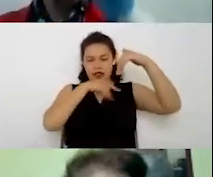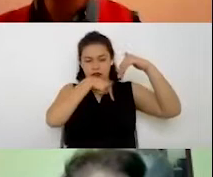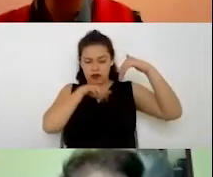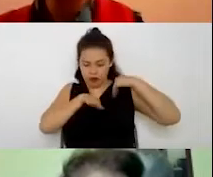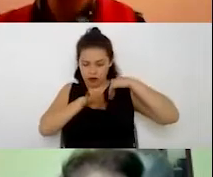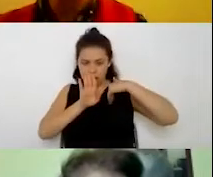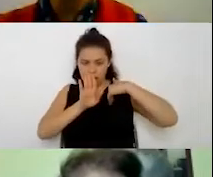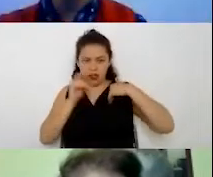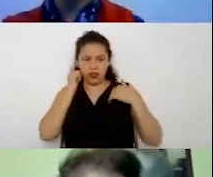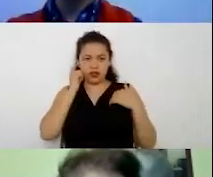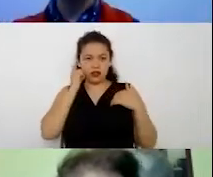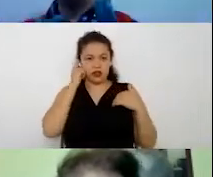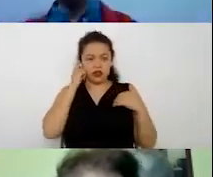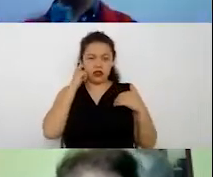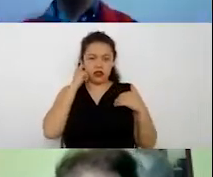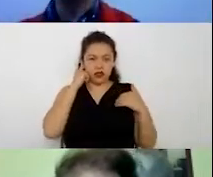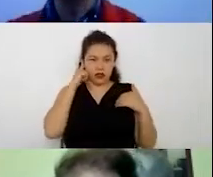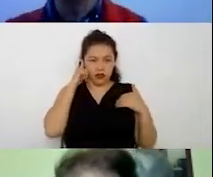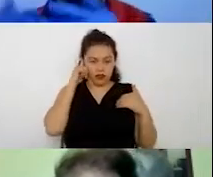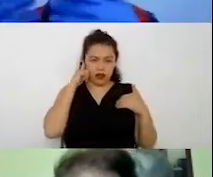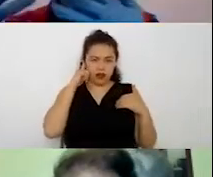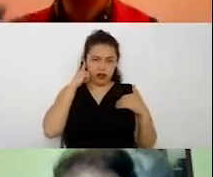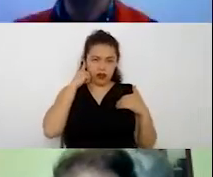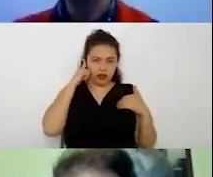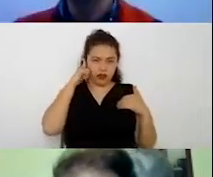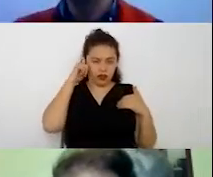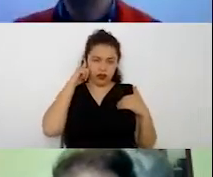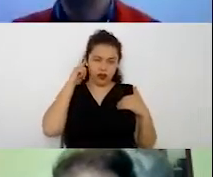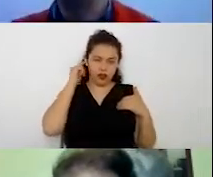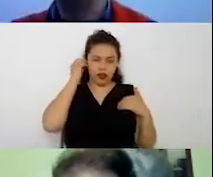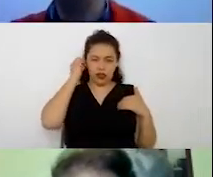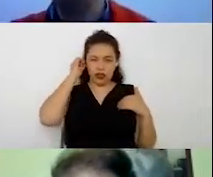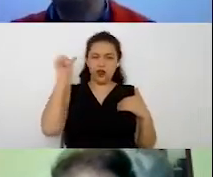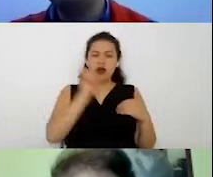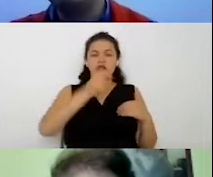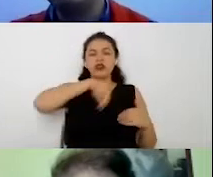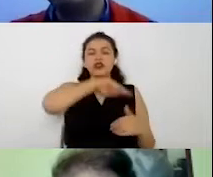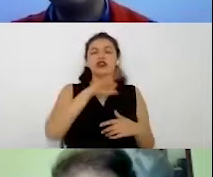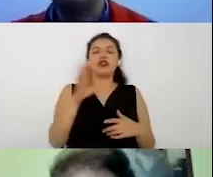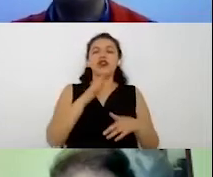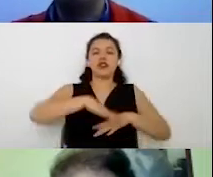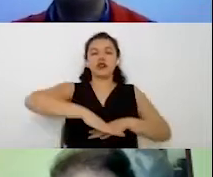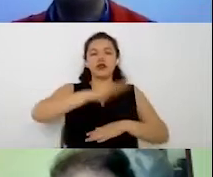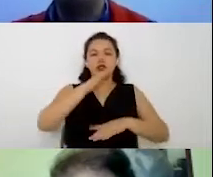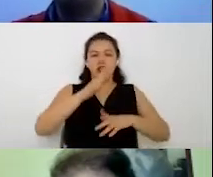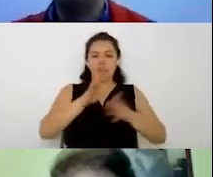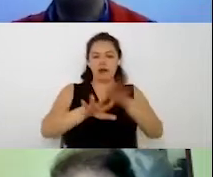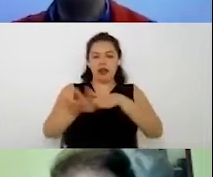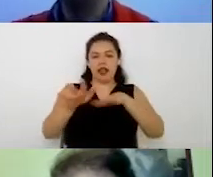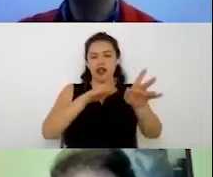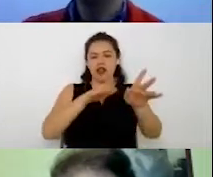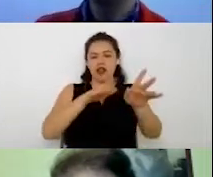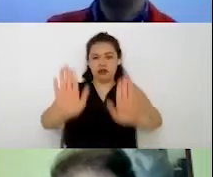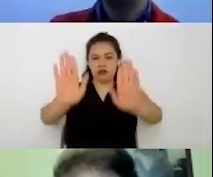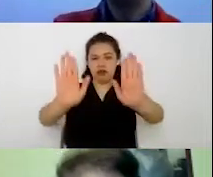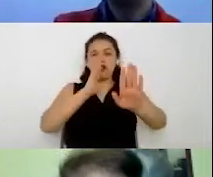qué casos creen que no podríamos aplicar la elevación de una extremidad para tratar de frenar